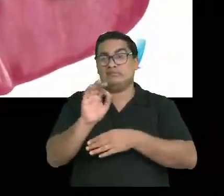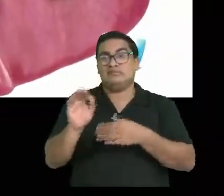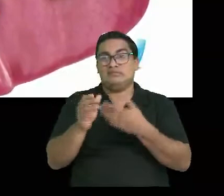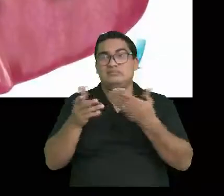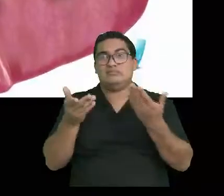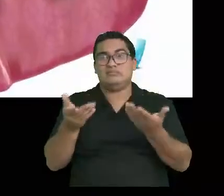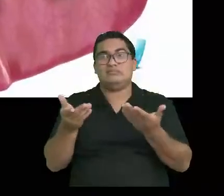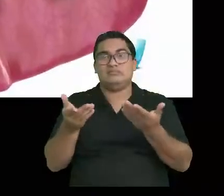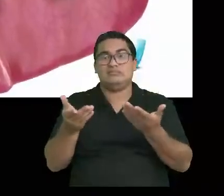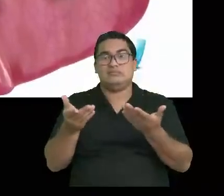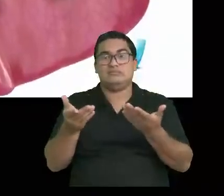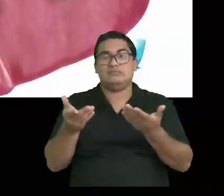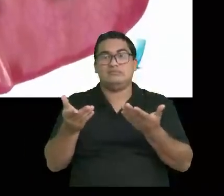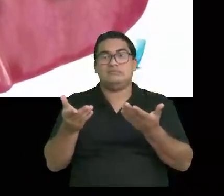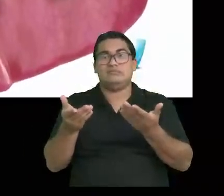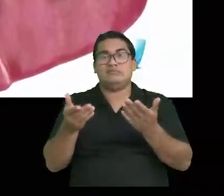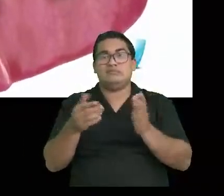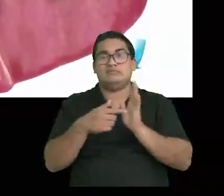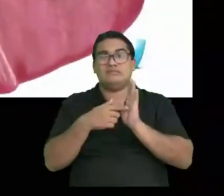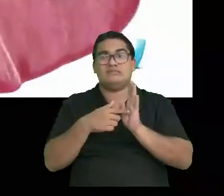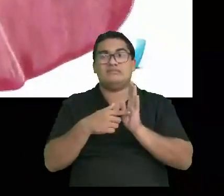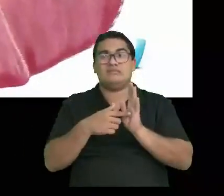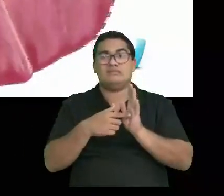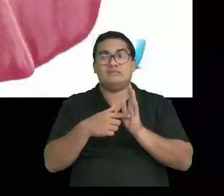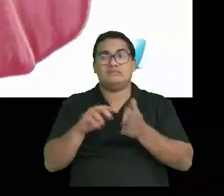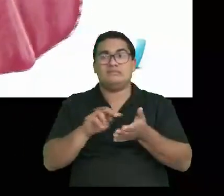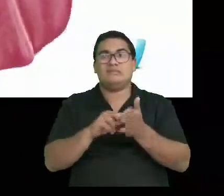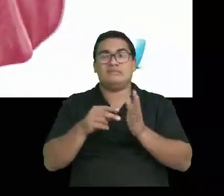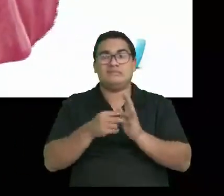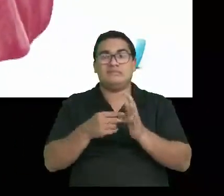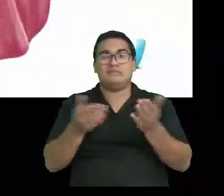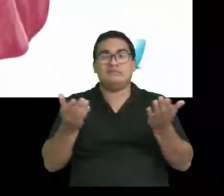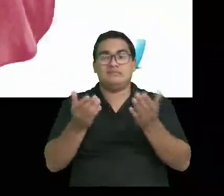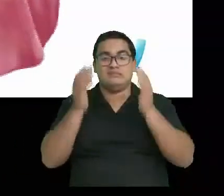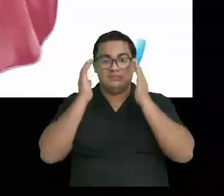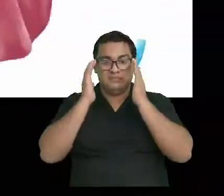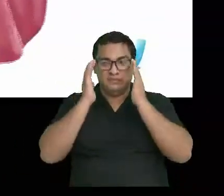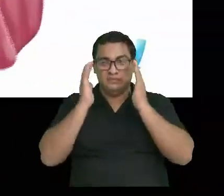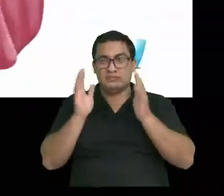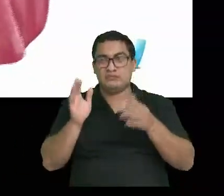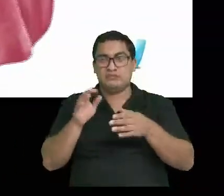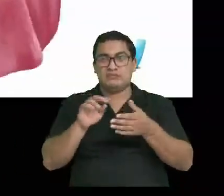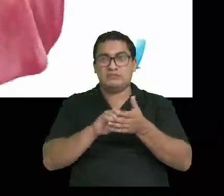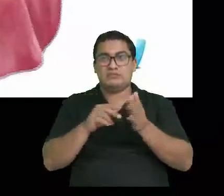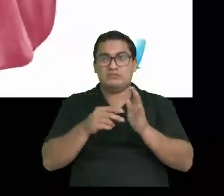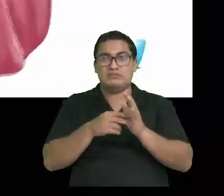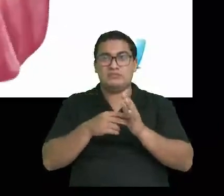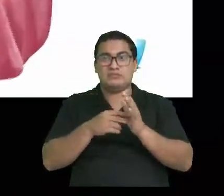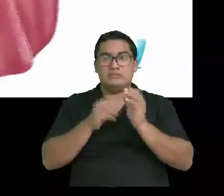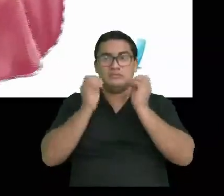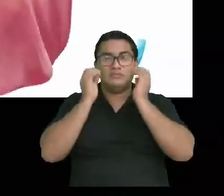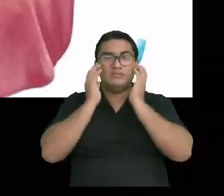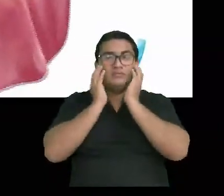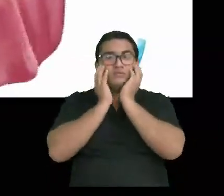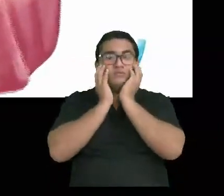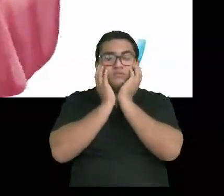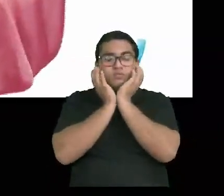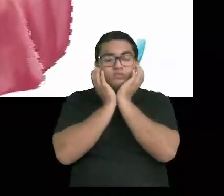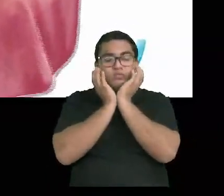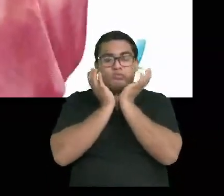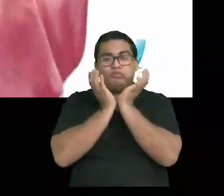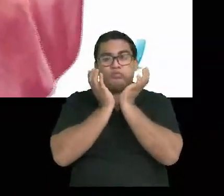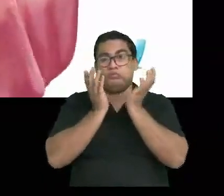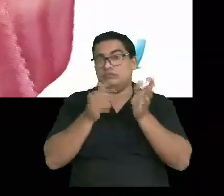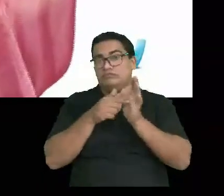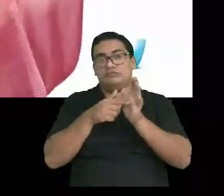parafuncional. Entonces los músculos tienden a crecer. Un paciente bruxómano va a ser un poco más cachetón, porque el músculo